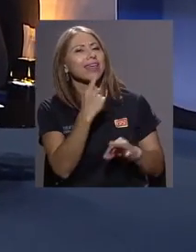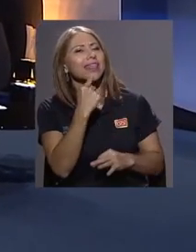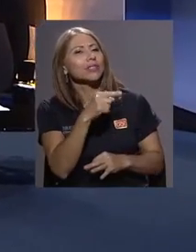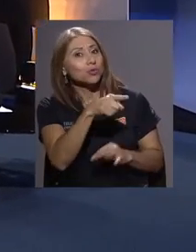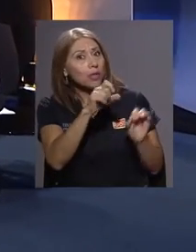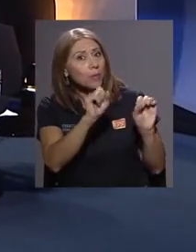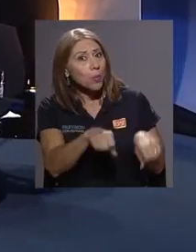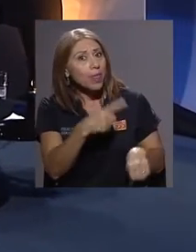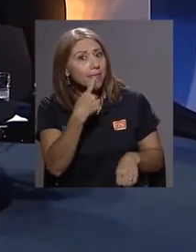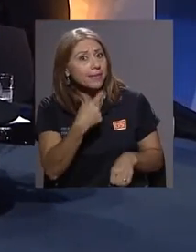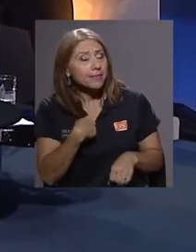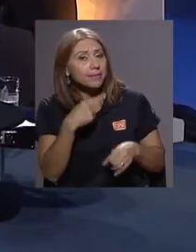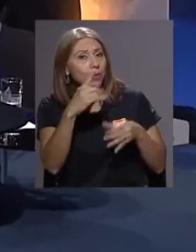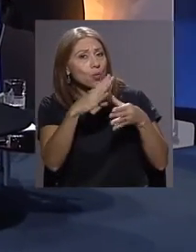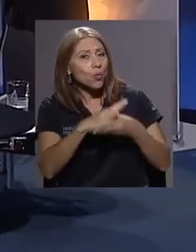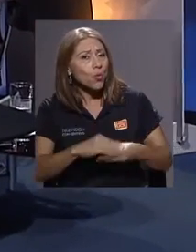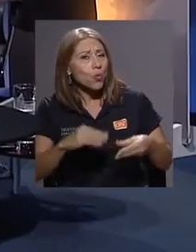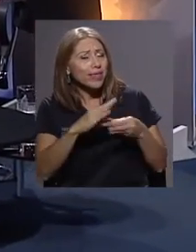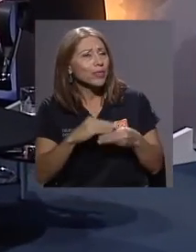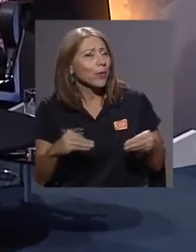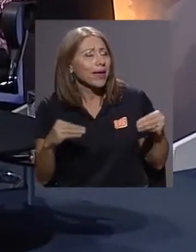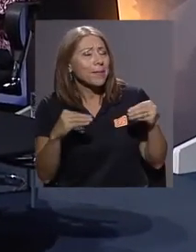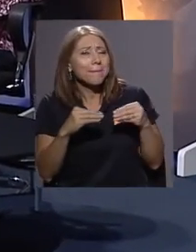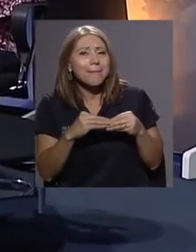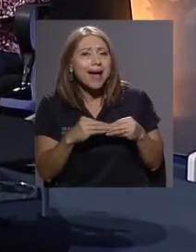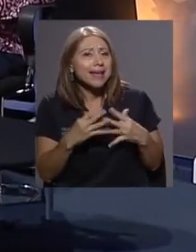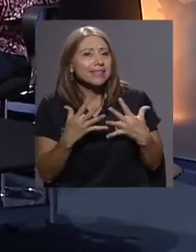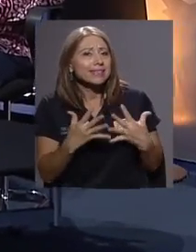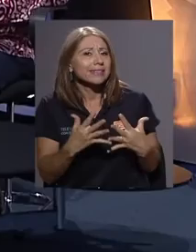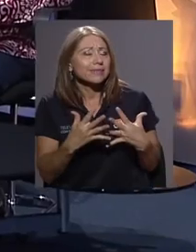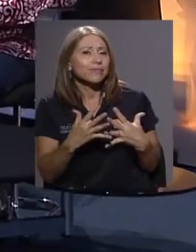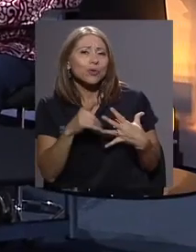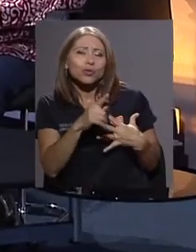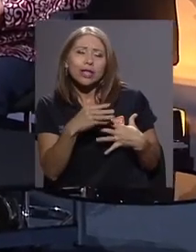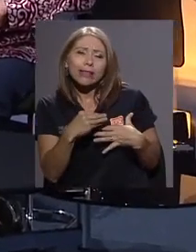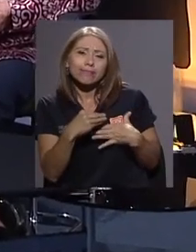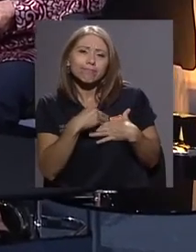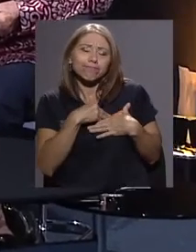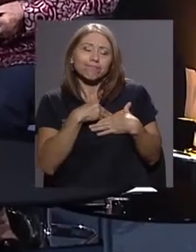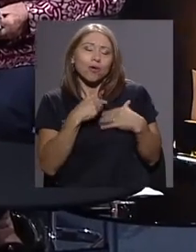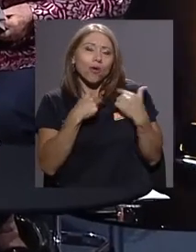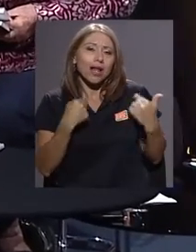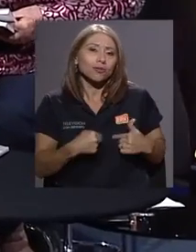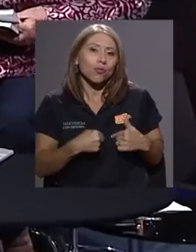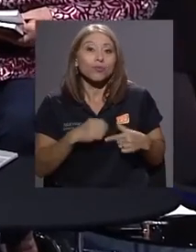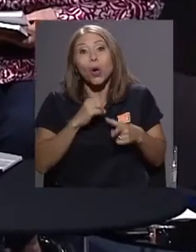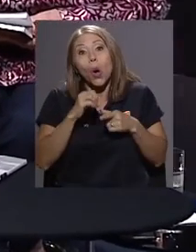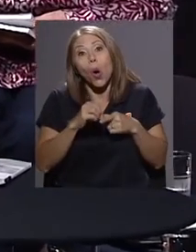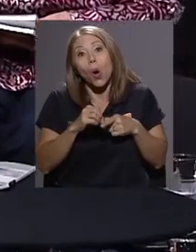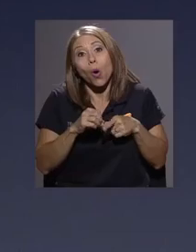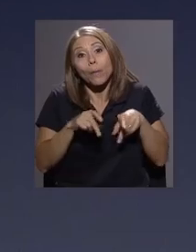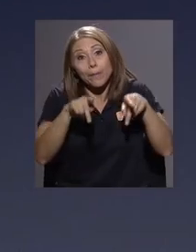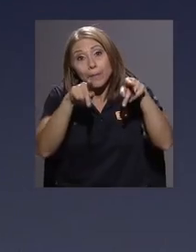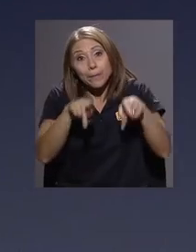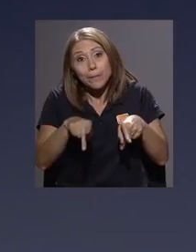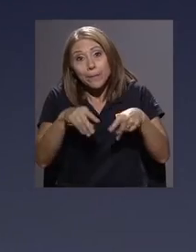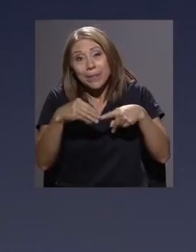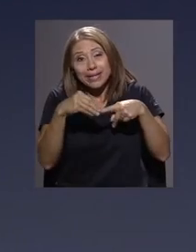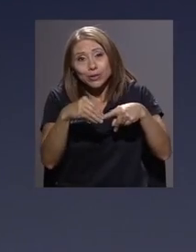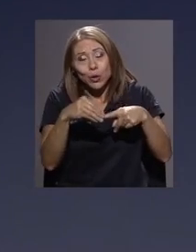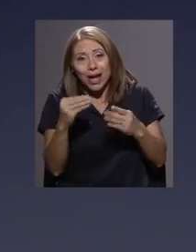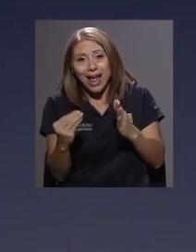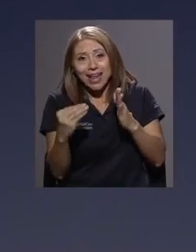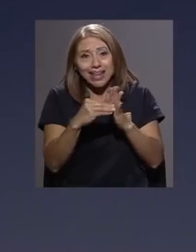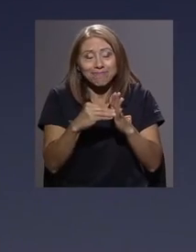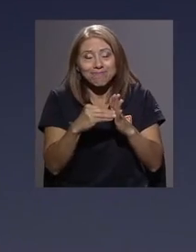uno de los cuentos que más le haya llegado al corazón o cuál es el personaje que que más él